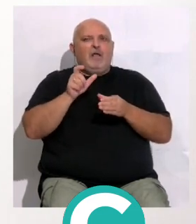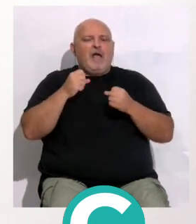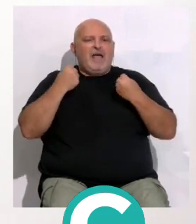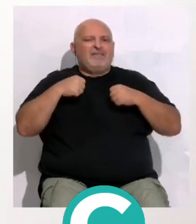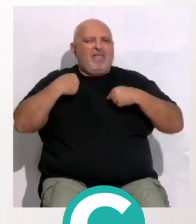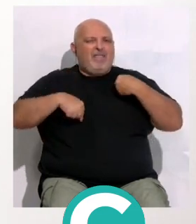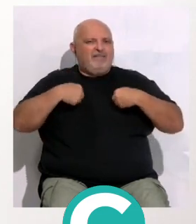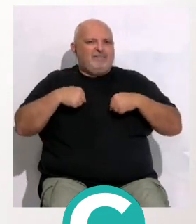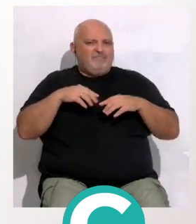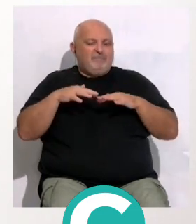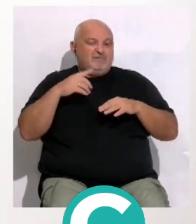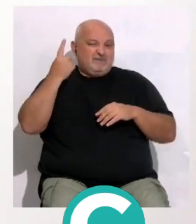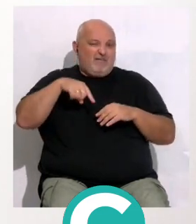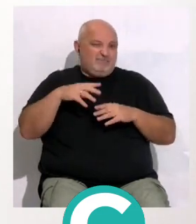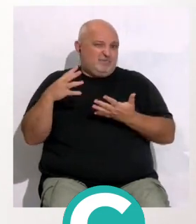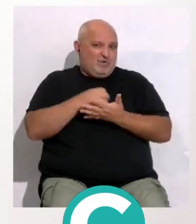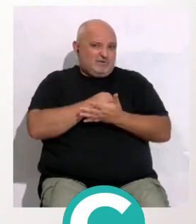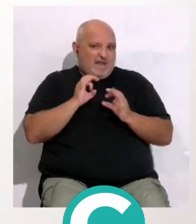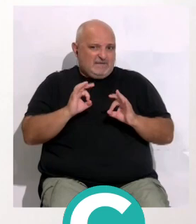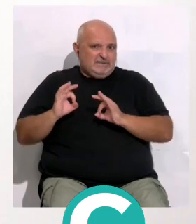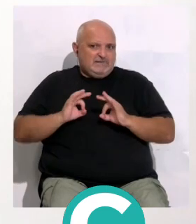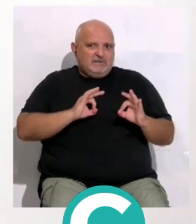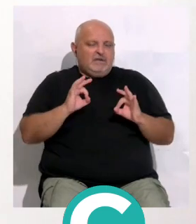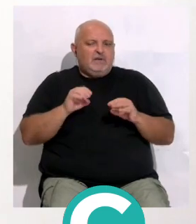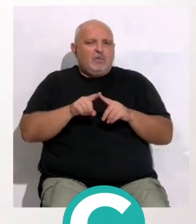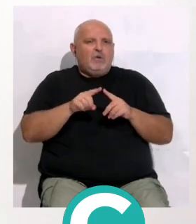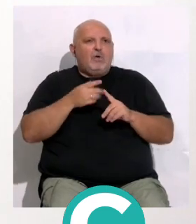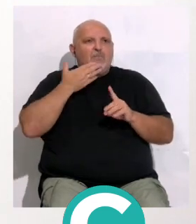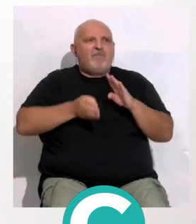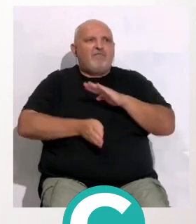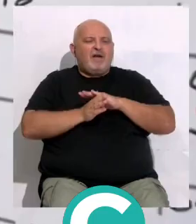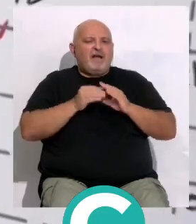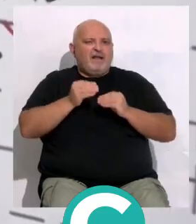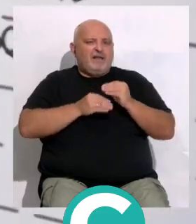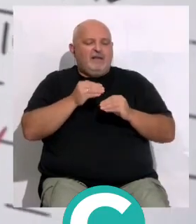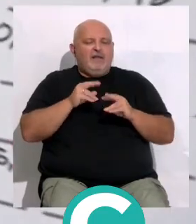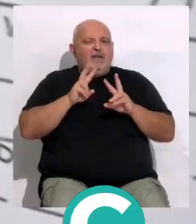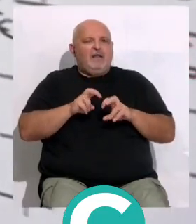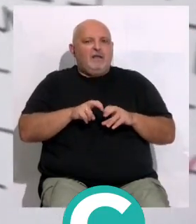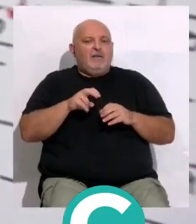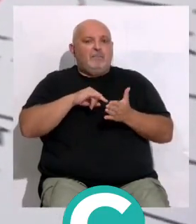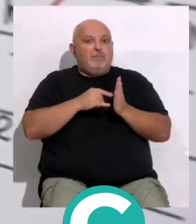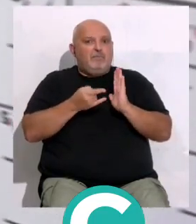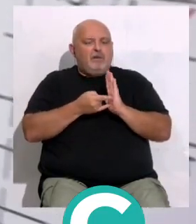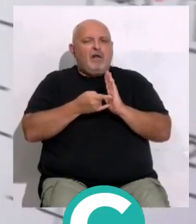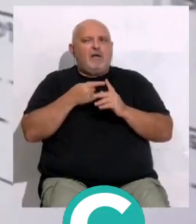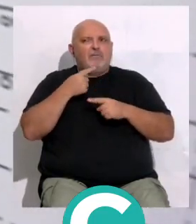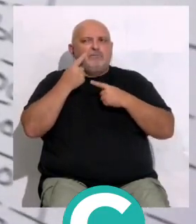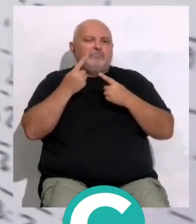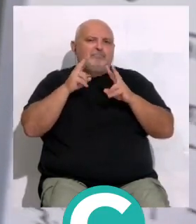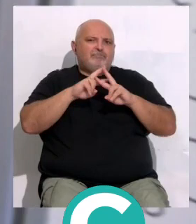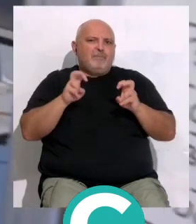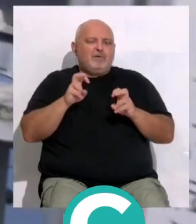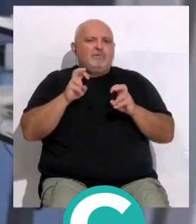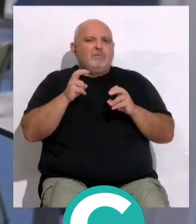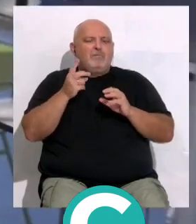es buena, eso al final todo el mundo lo sabemos, ¿no? Pero al final es cómo lo llevo a cabo. Los investigadores del proyecto hablan